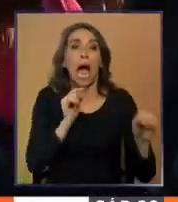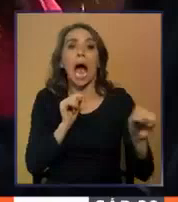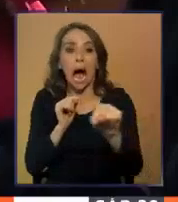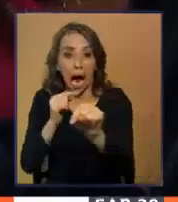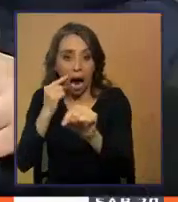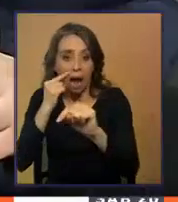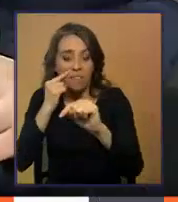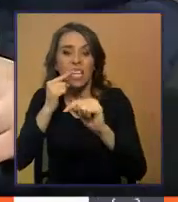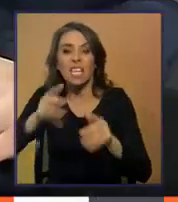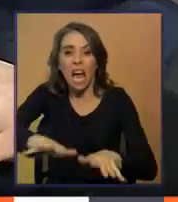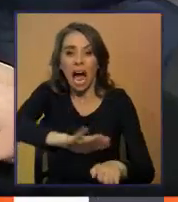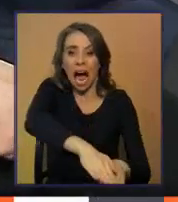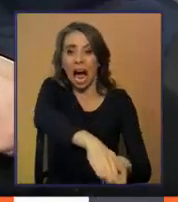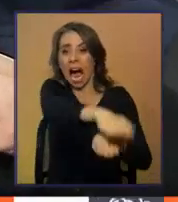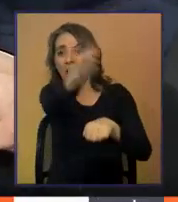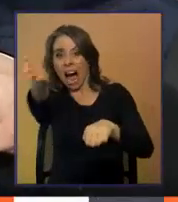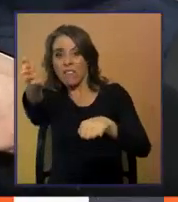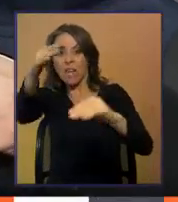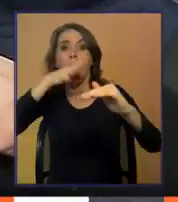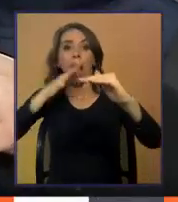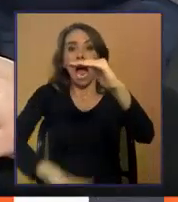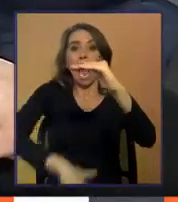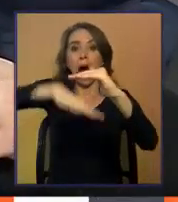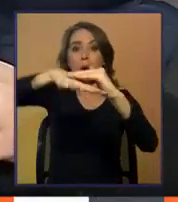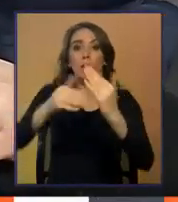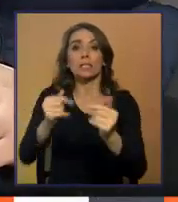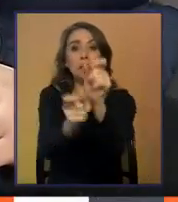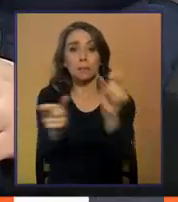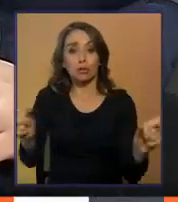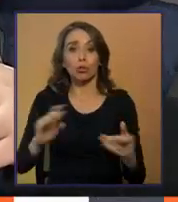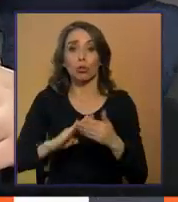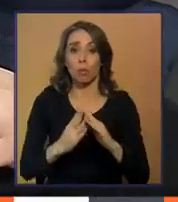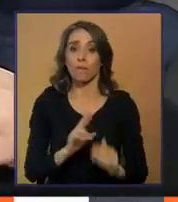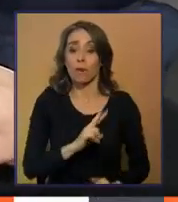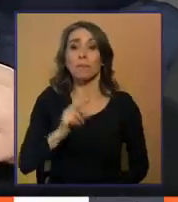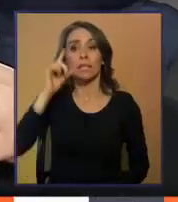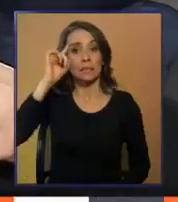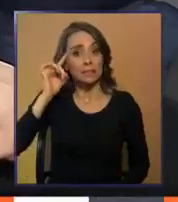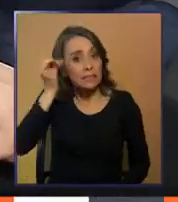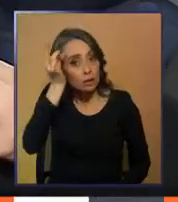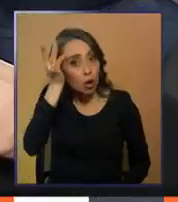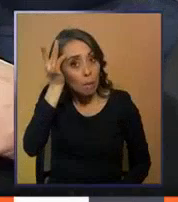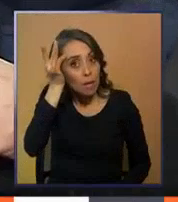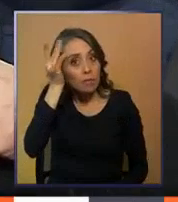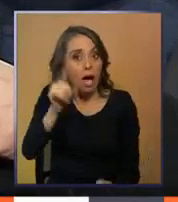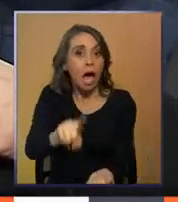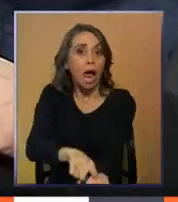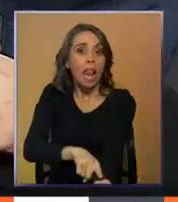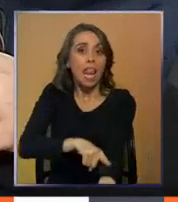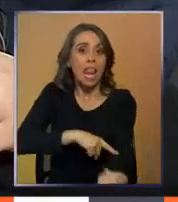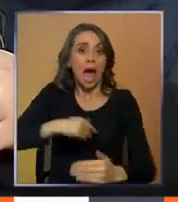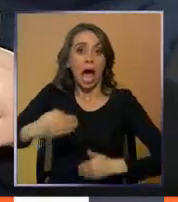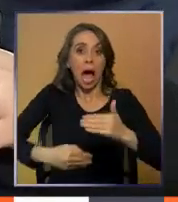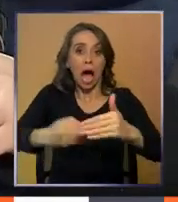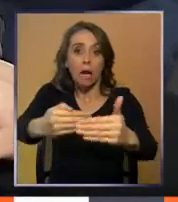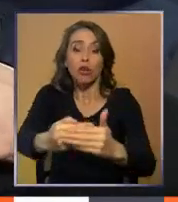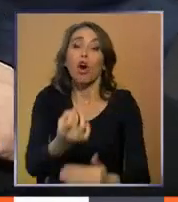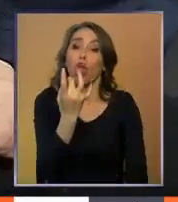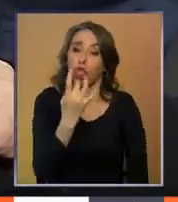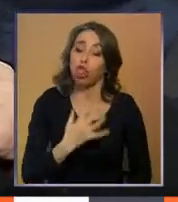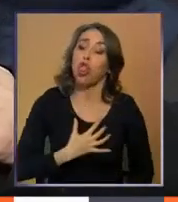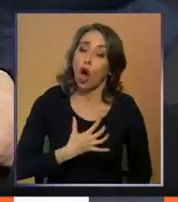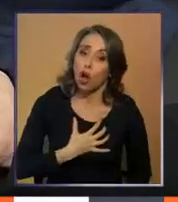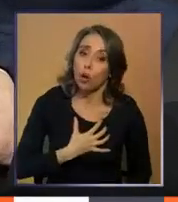encontrar inundadas. Necesitamos que la comunidad de Valparaíso entienda que esto es un proceso largo, que además va a ser doloroso y lo más importante es